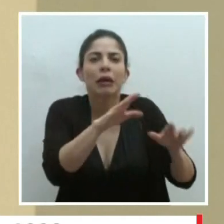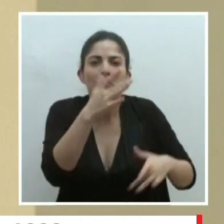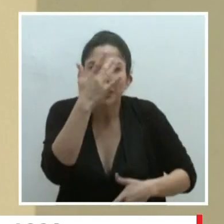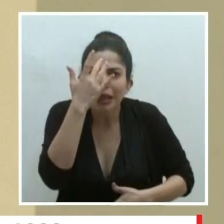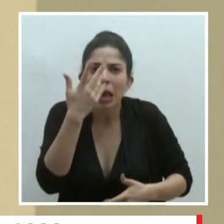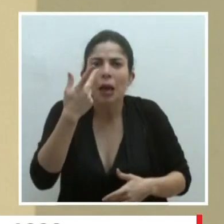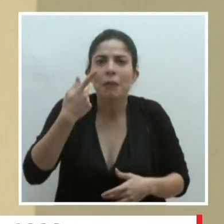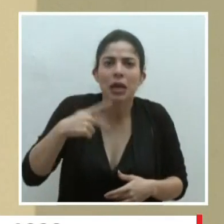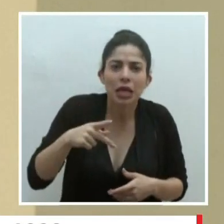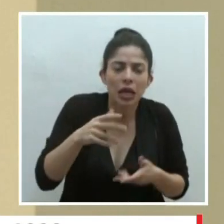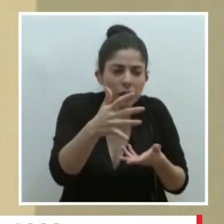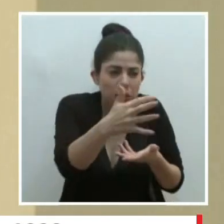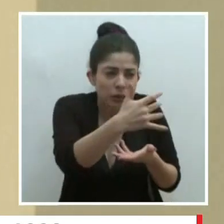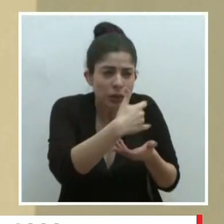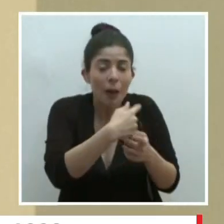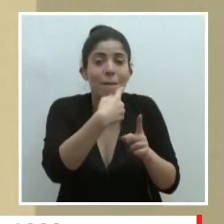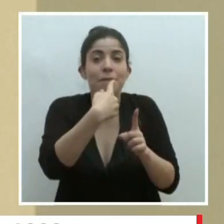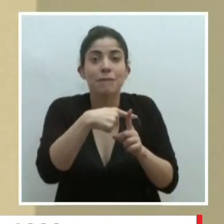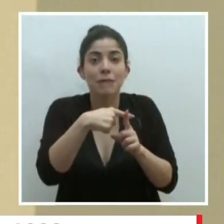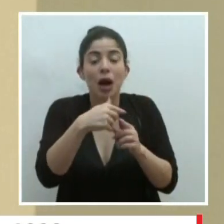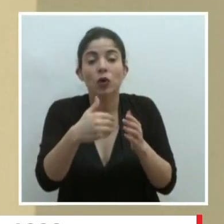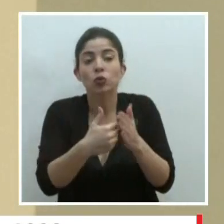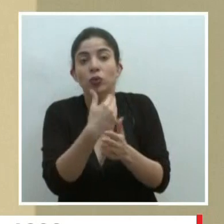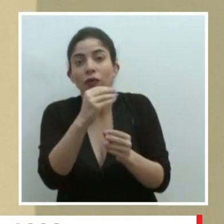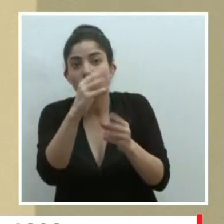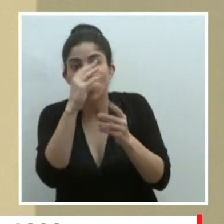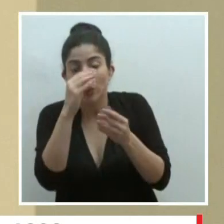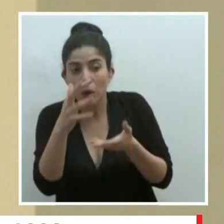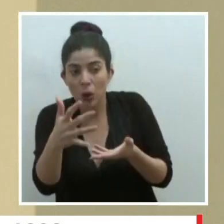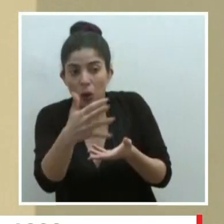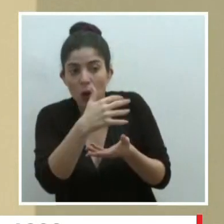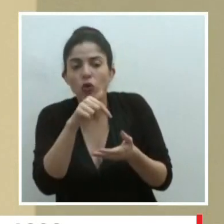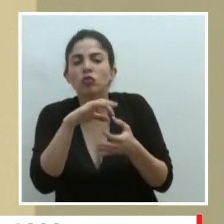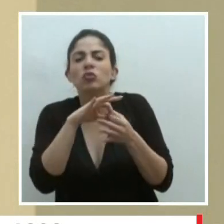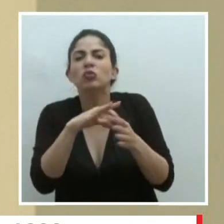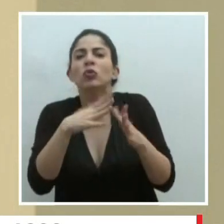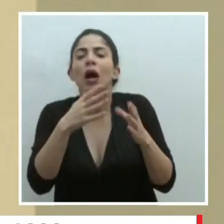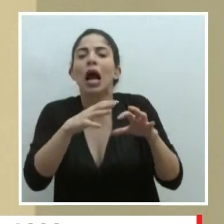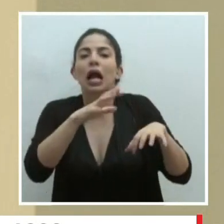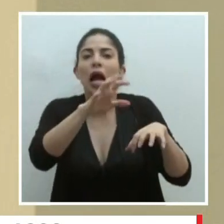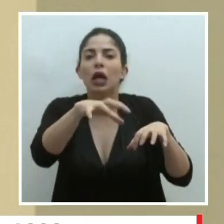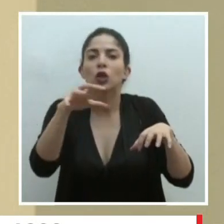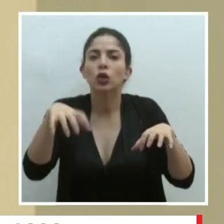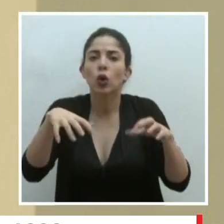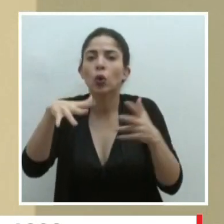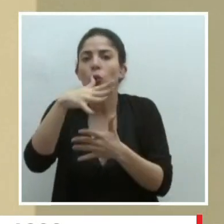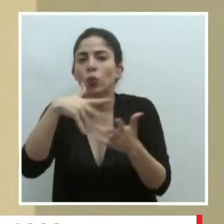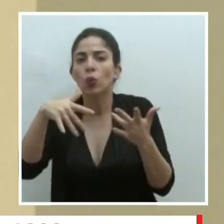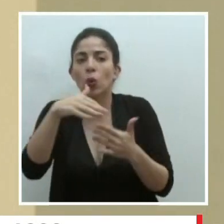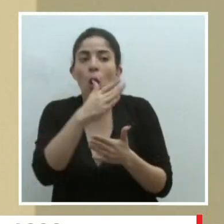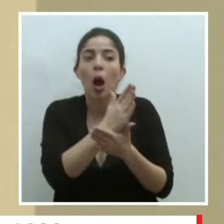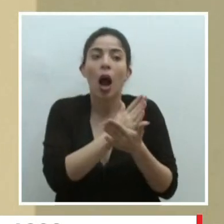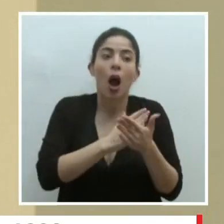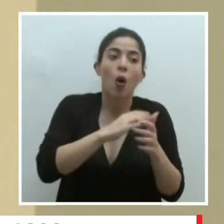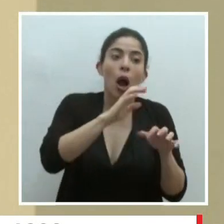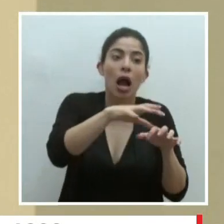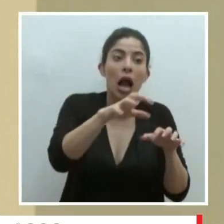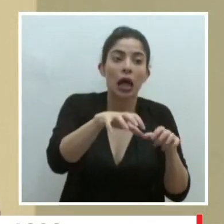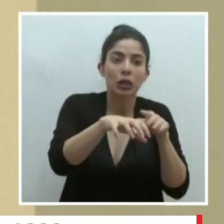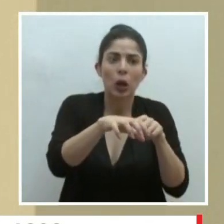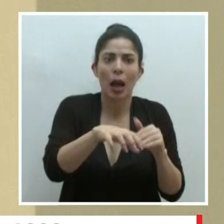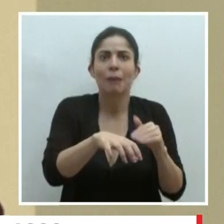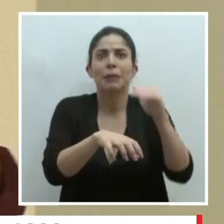y un nuevo conjunto de datos que nos hacen visualizar datos de flujos entre cantones que tienen un alto riesgo de